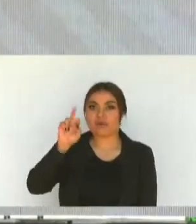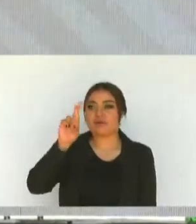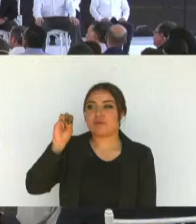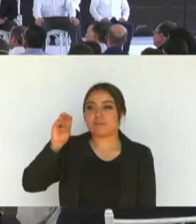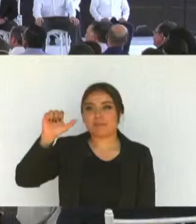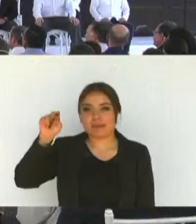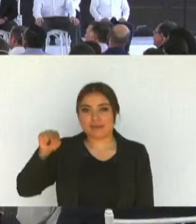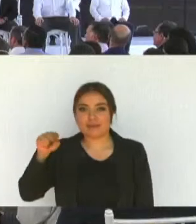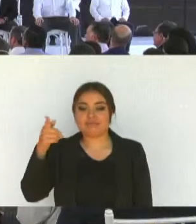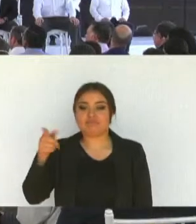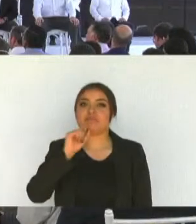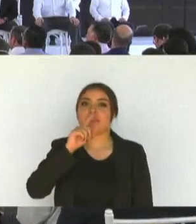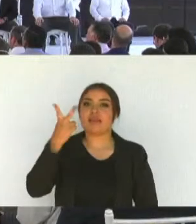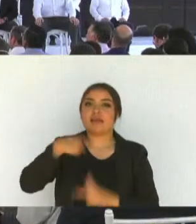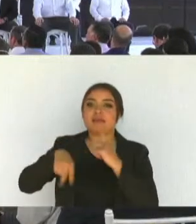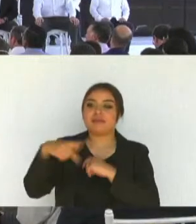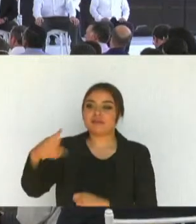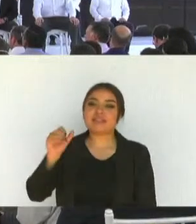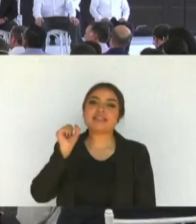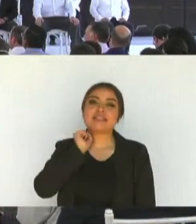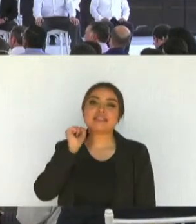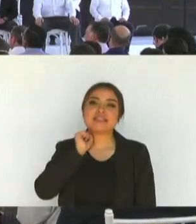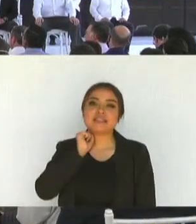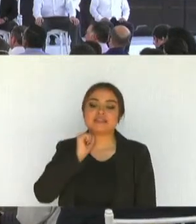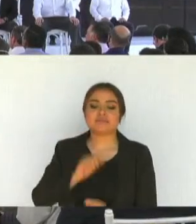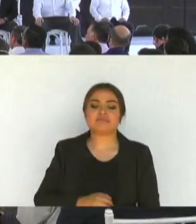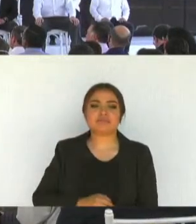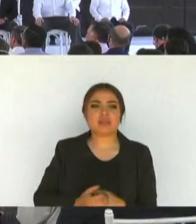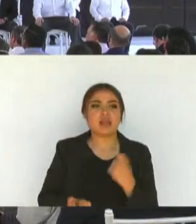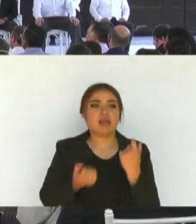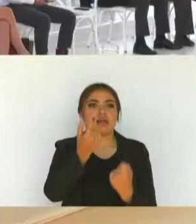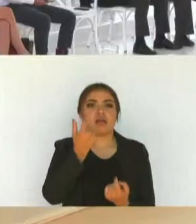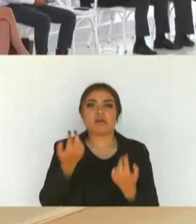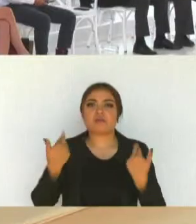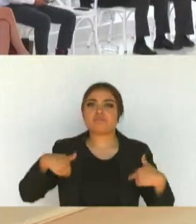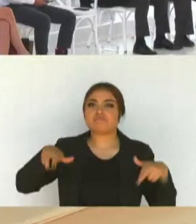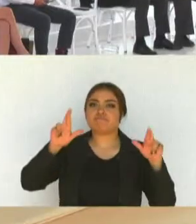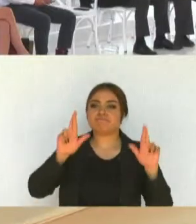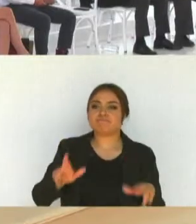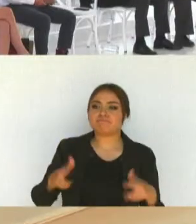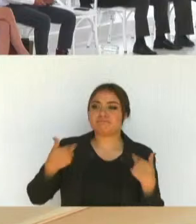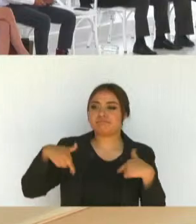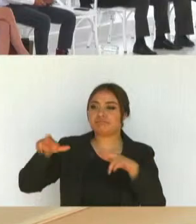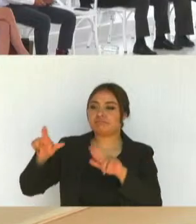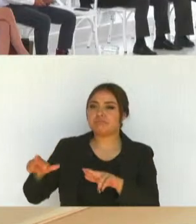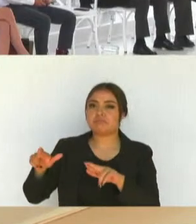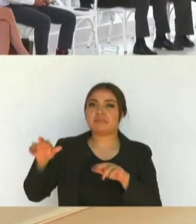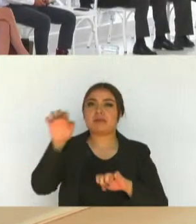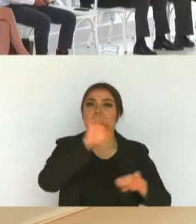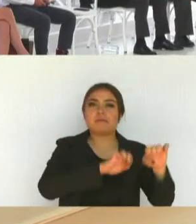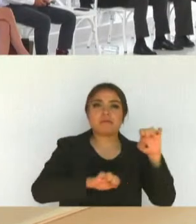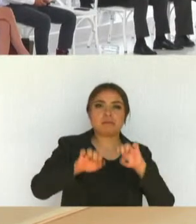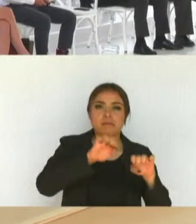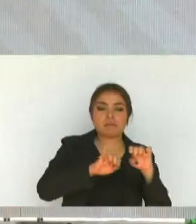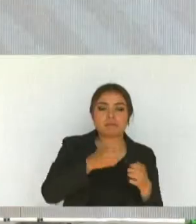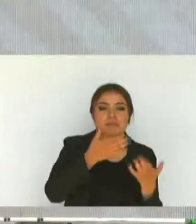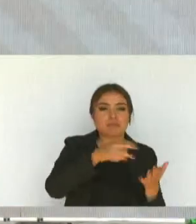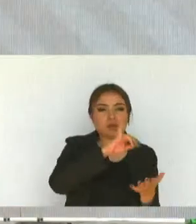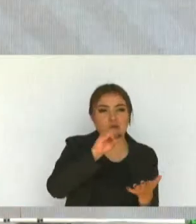la presencia de la senadora, de los representantes de las distintas cámaras de José Antonio